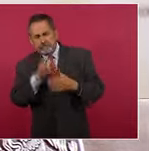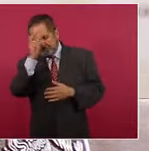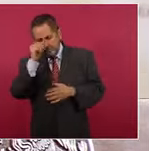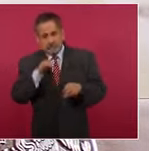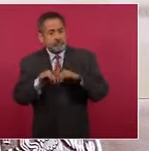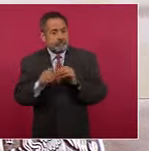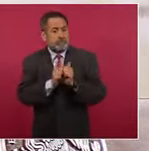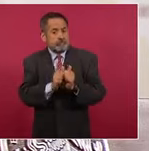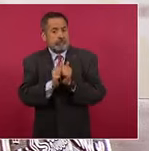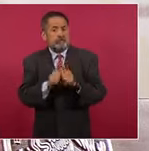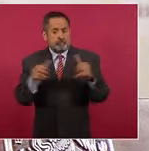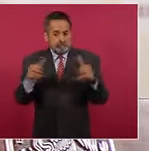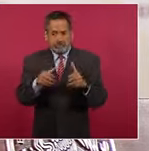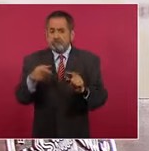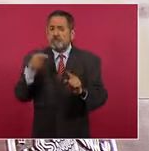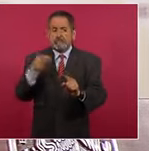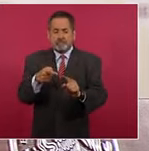manera conjunta,